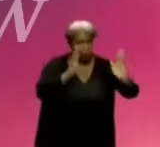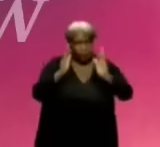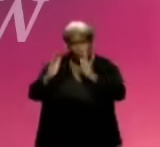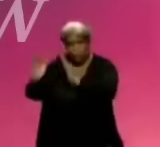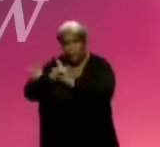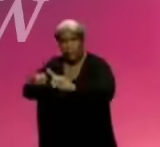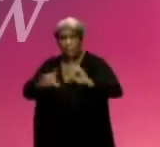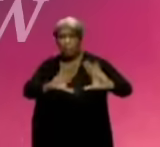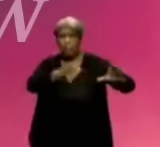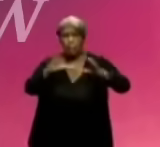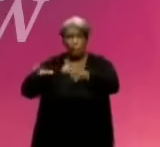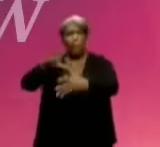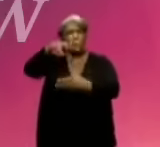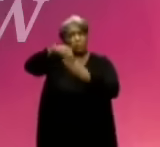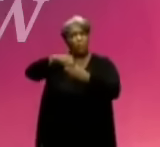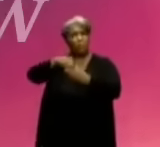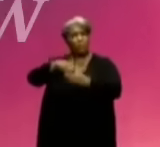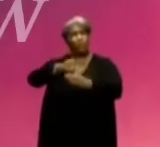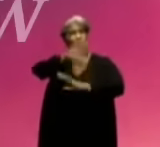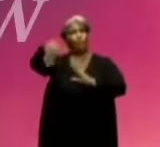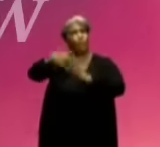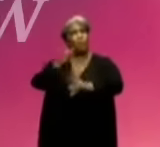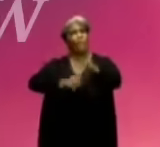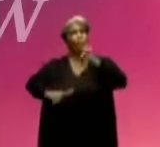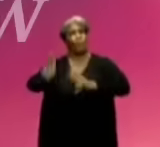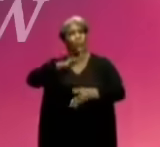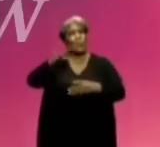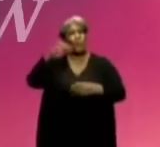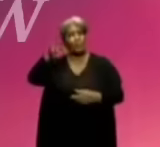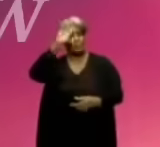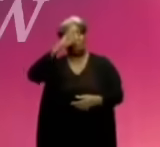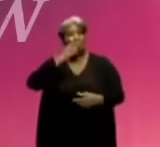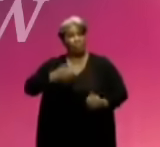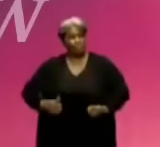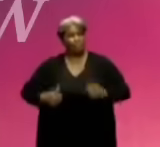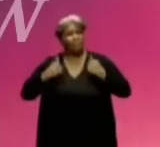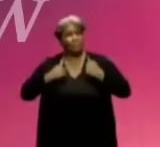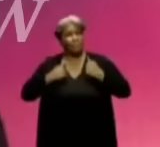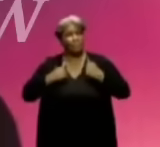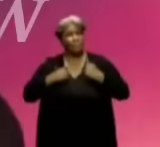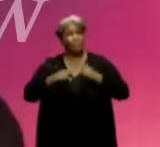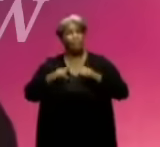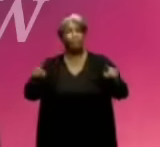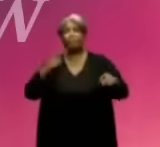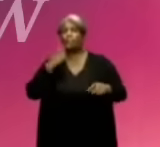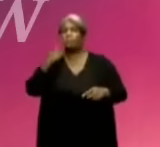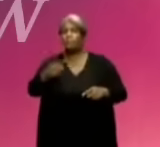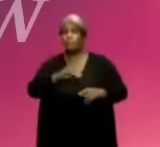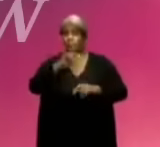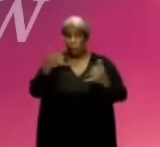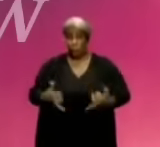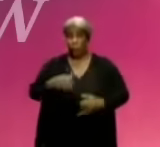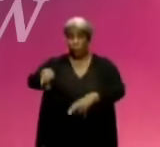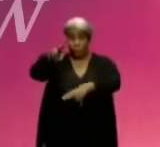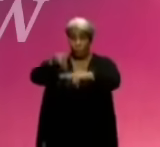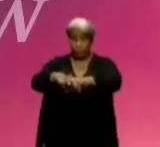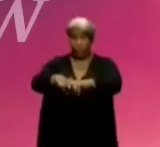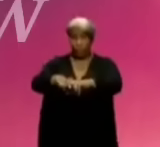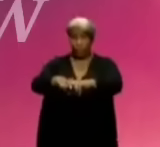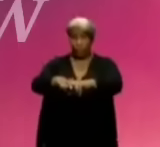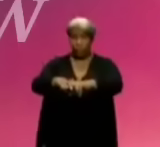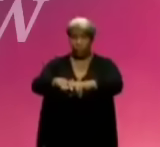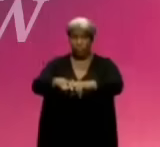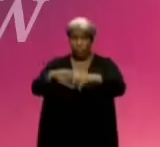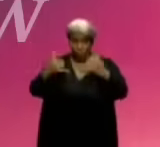población. Lo que yo te puedo asegurar a ti, que hoy, así, ahí donde tú estás sentado y donde nosotros estamos sentados aquí, hay una ayuda